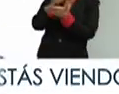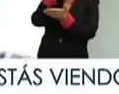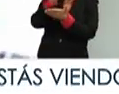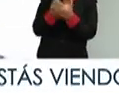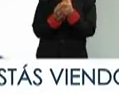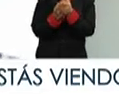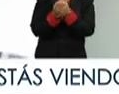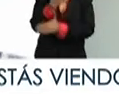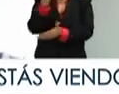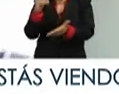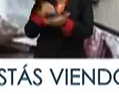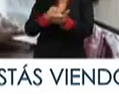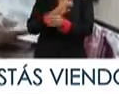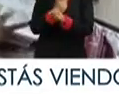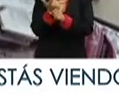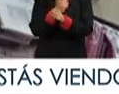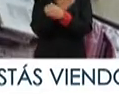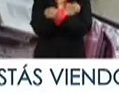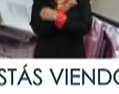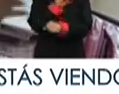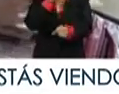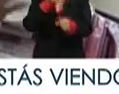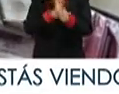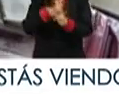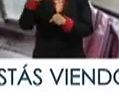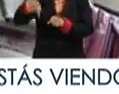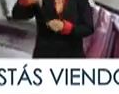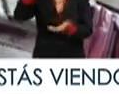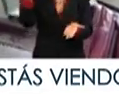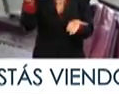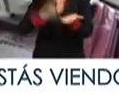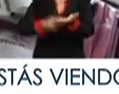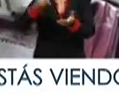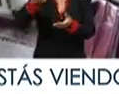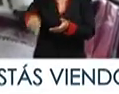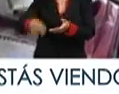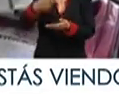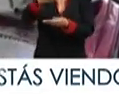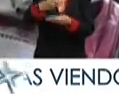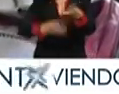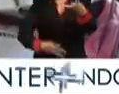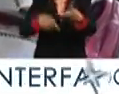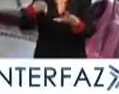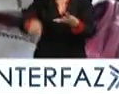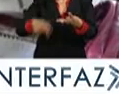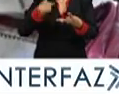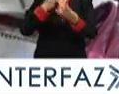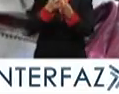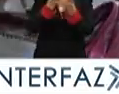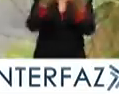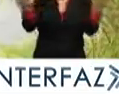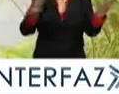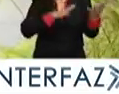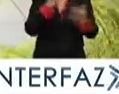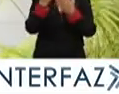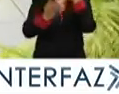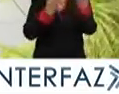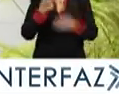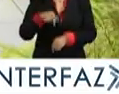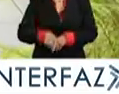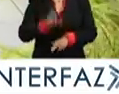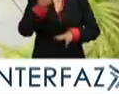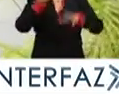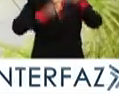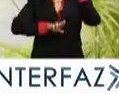una nueva licenciatura en educación especial viniera también a ser parte de este abanico de oferta. La escuela